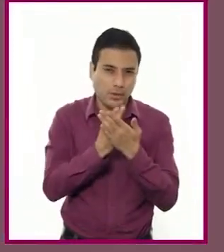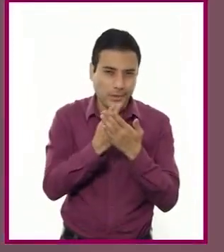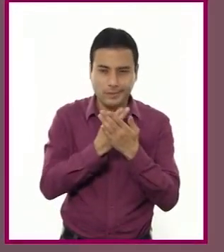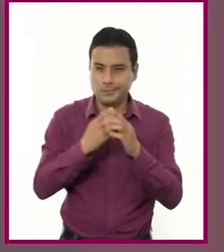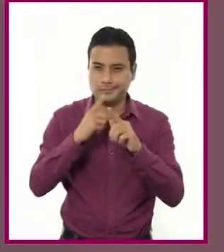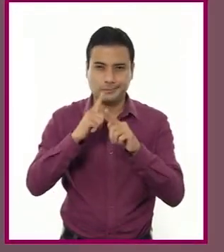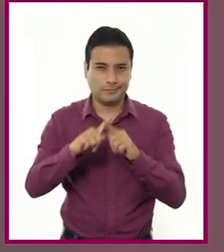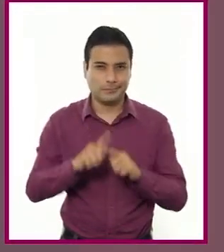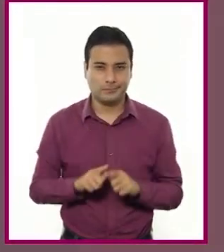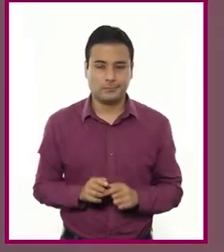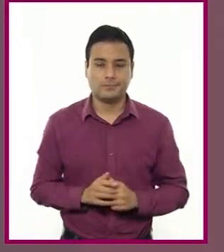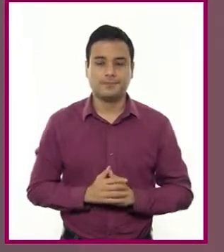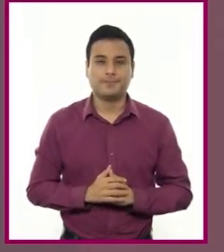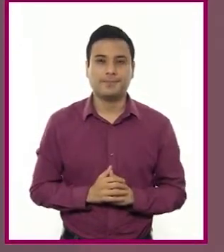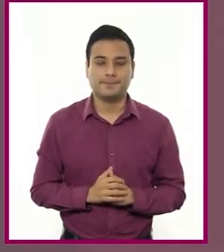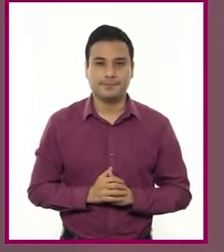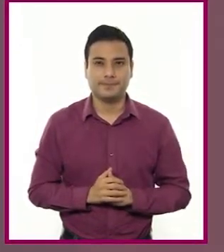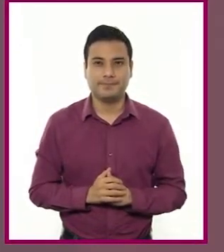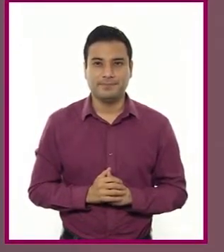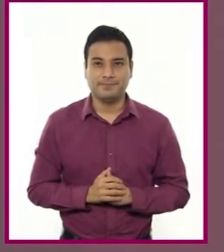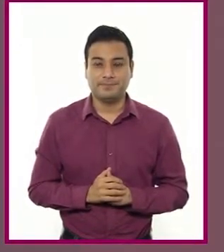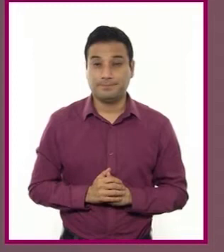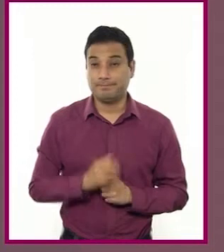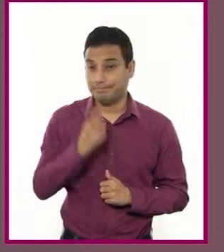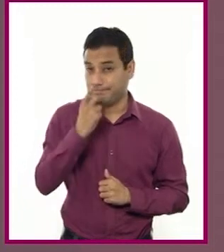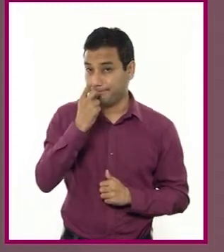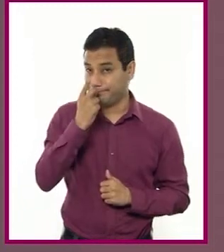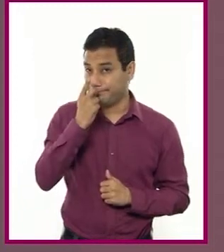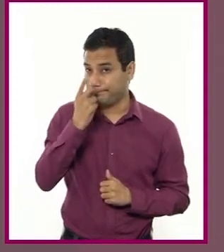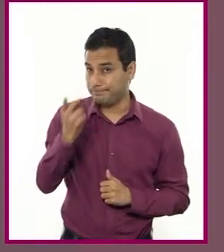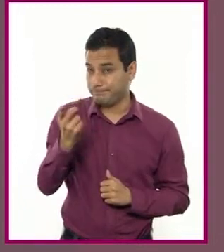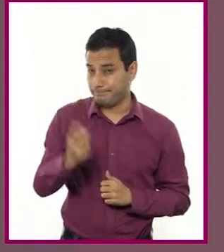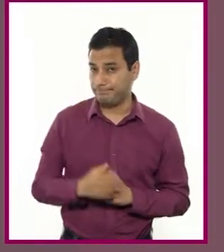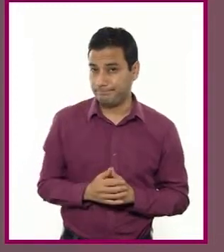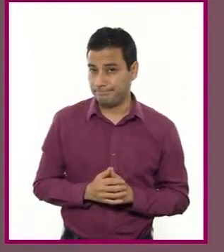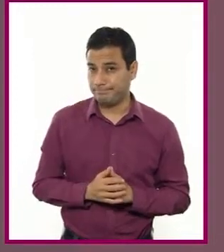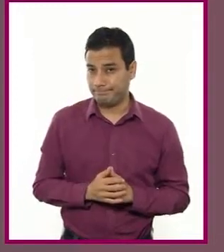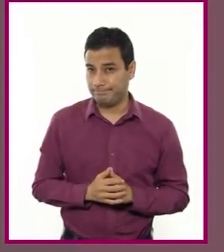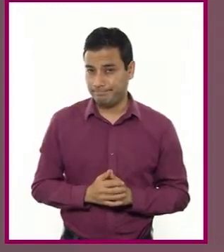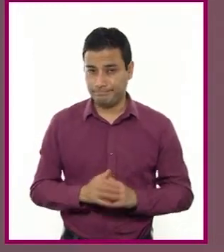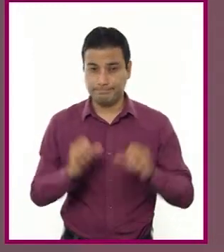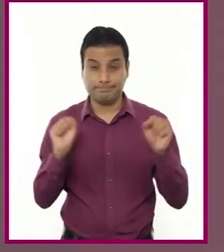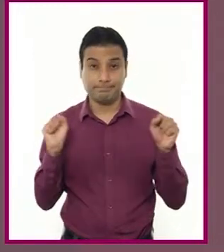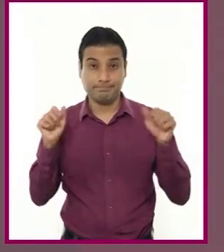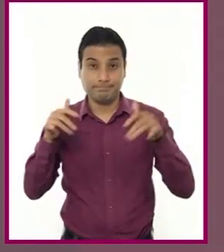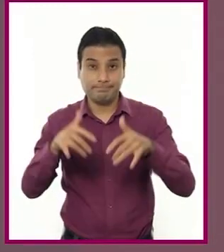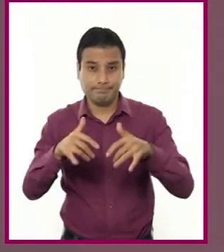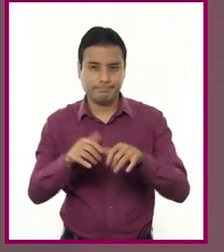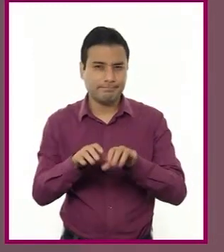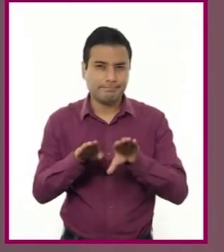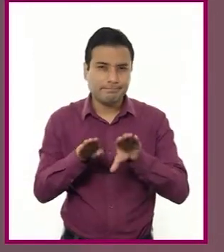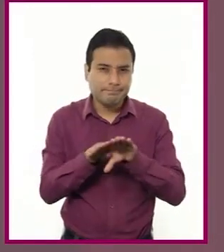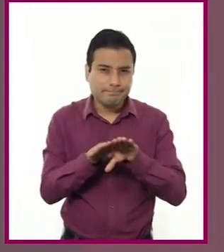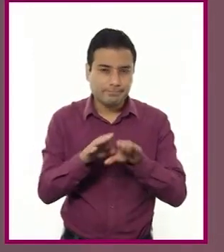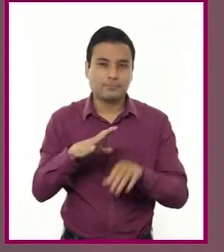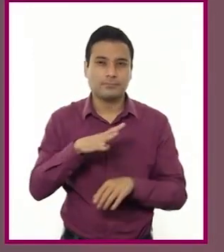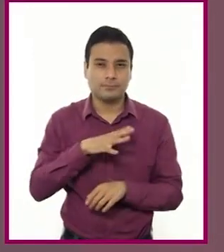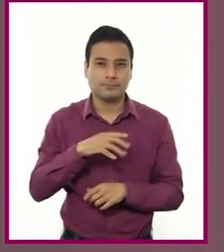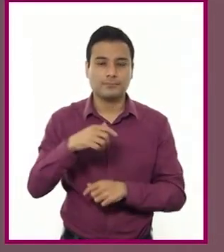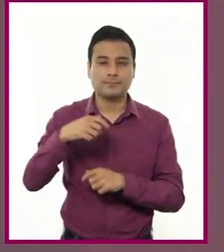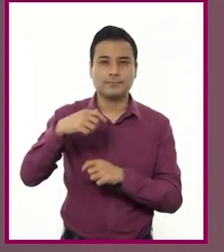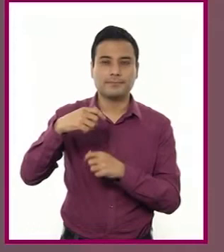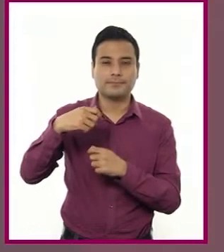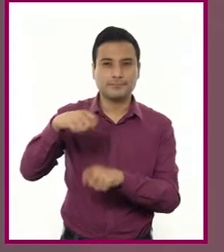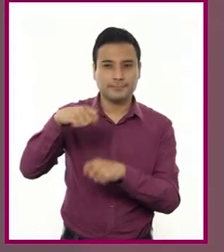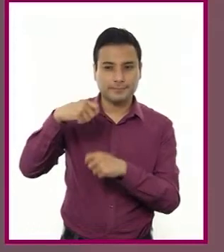mecánicas. Señala además que se les reunía y despedía tocando unas campanillas,